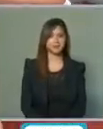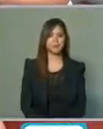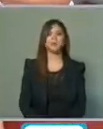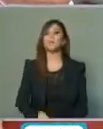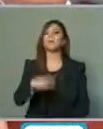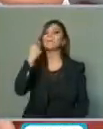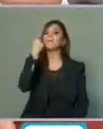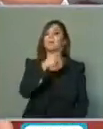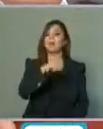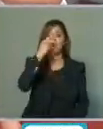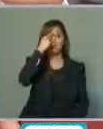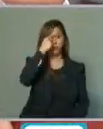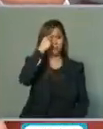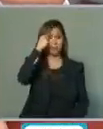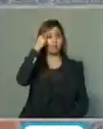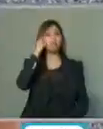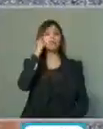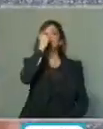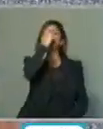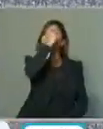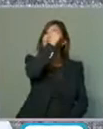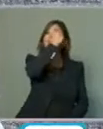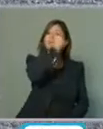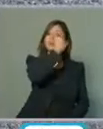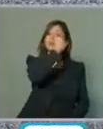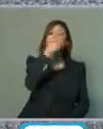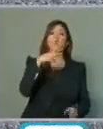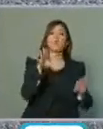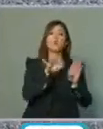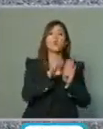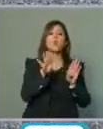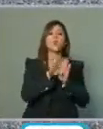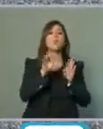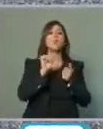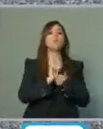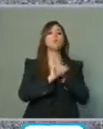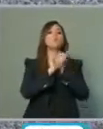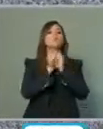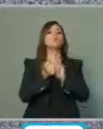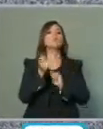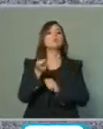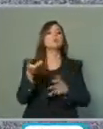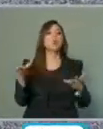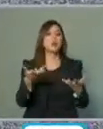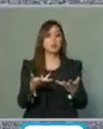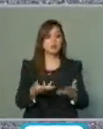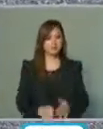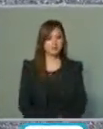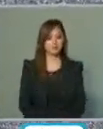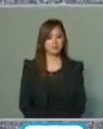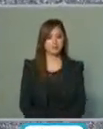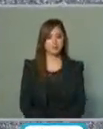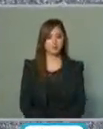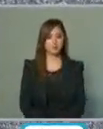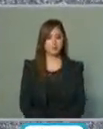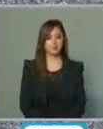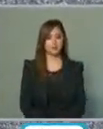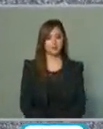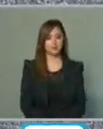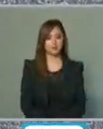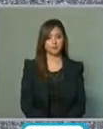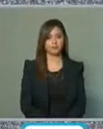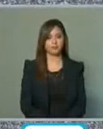la ventana Del alma. de las ventanas del alma. Exacto. ¿Qué tal? No, Sí. buenísima, buenísima. Y justamente mencionas